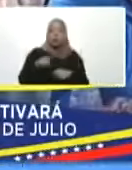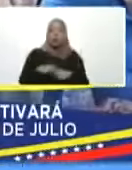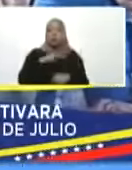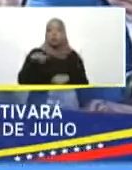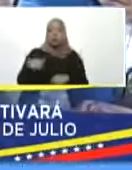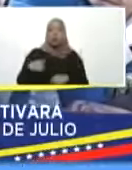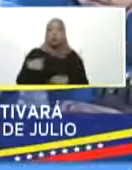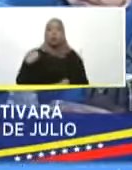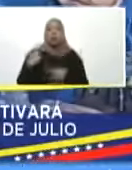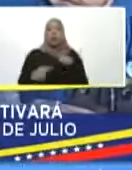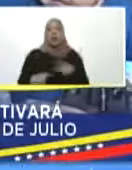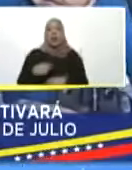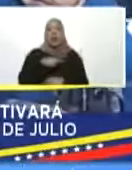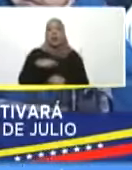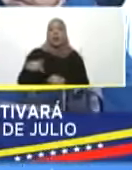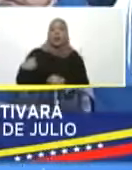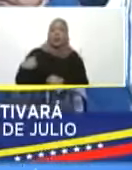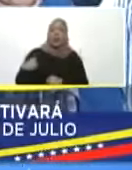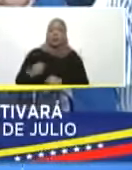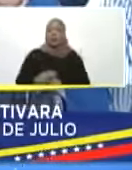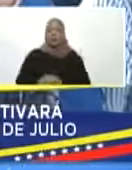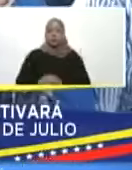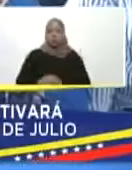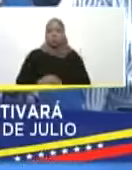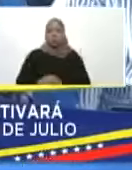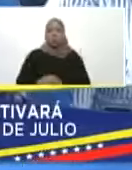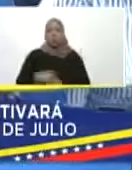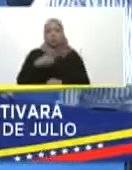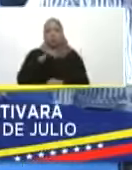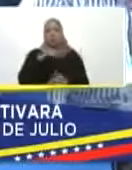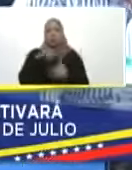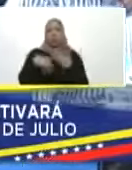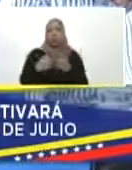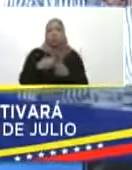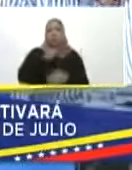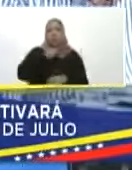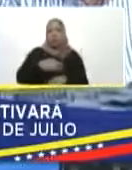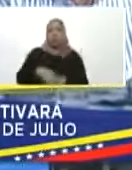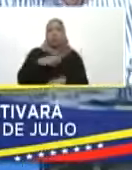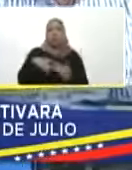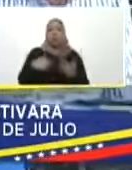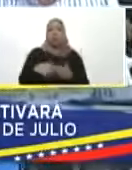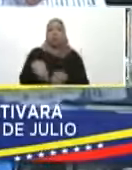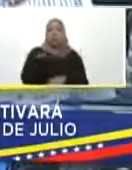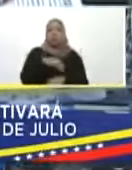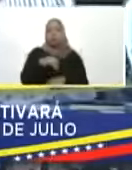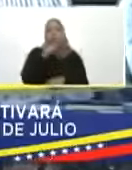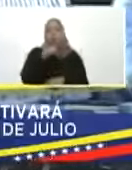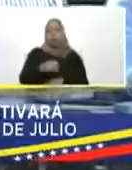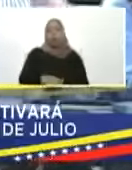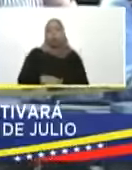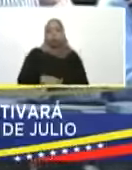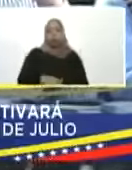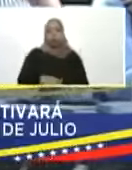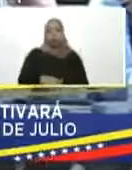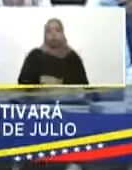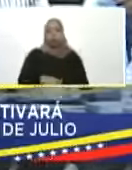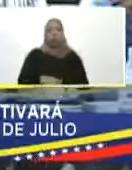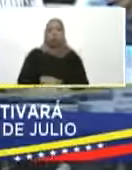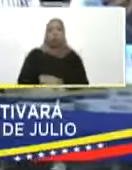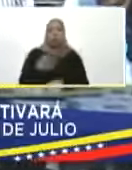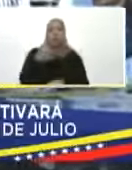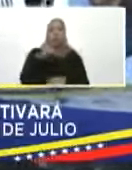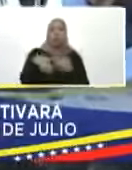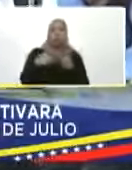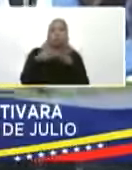esta elección, porque nosotros el 28 de julio lo que vamos a derrotar es el imperio decadente, hegemonista, que ha causado gran